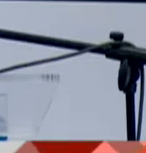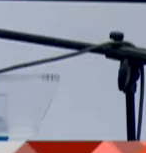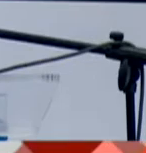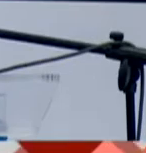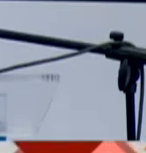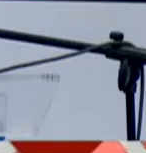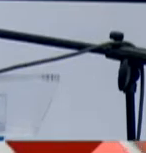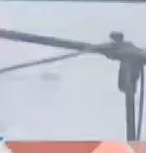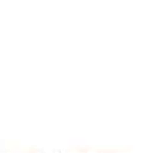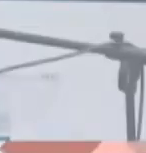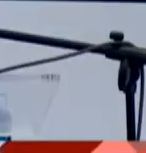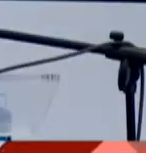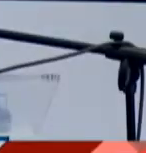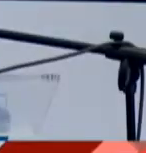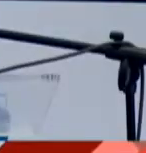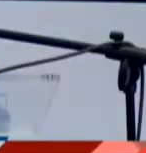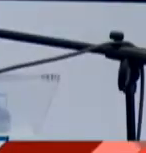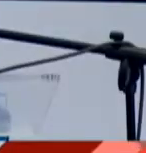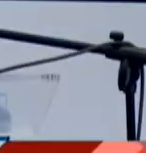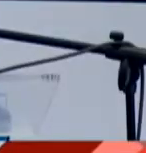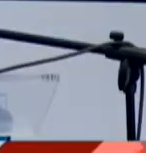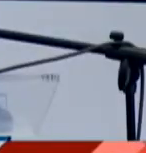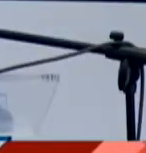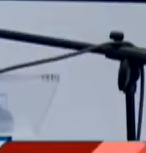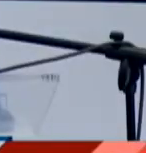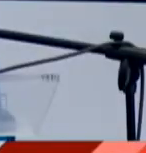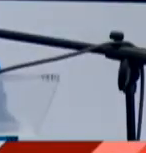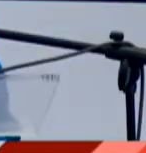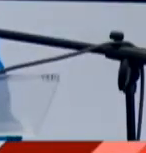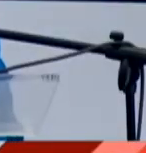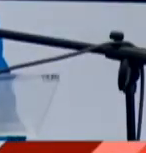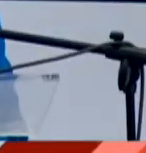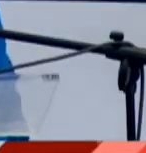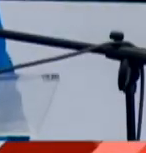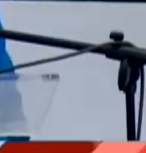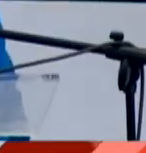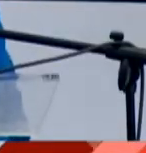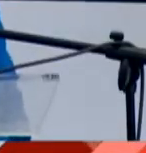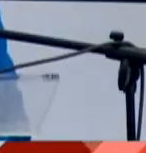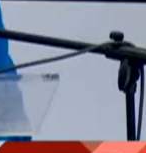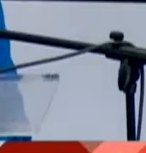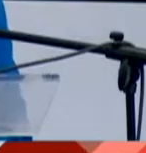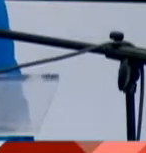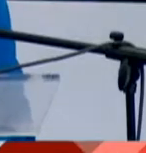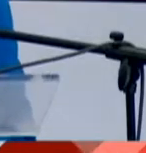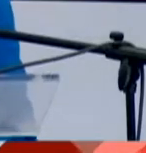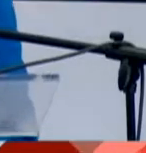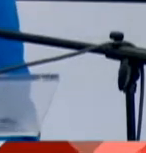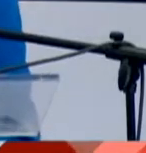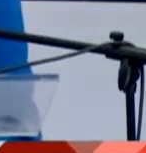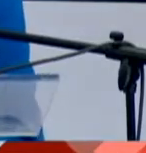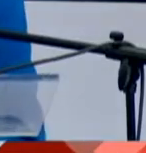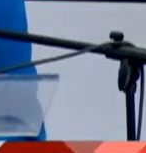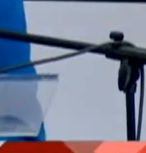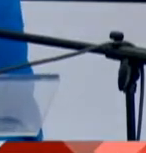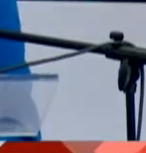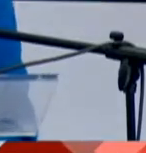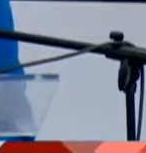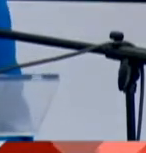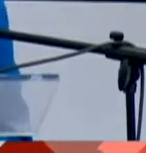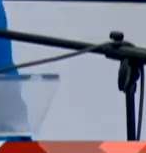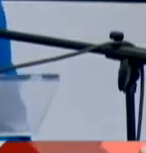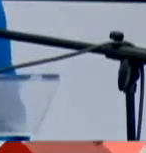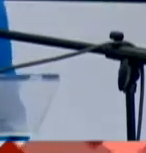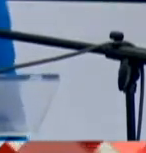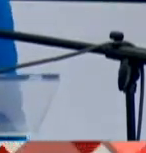orgullosos en nuestras misiones. Las diferencias culturales nos unirán en el pensamiento al encontrar a través